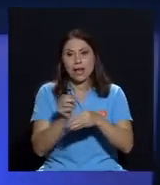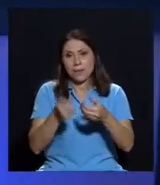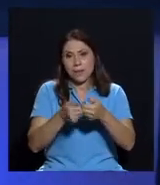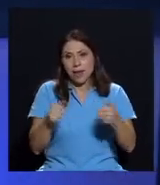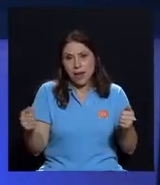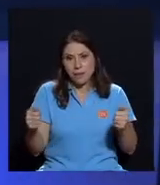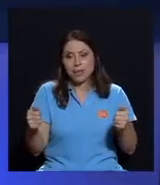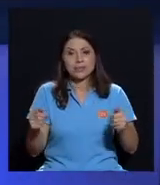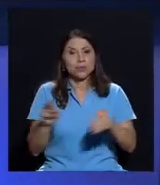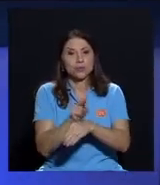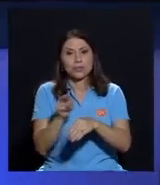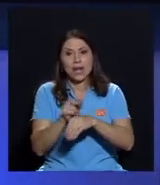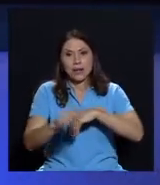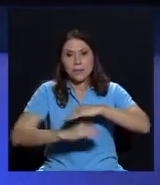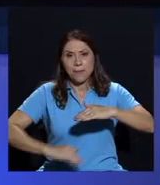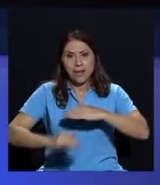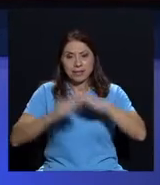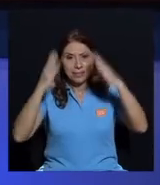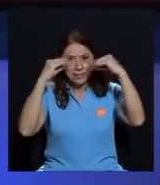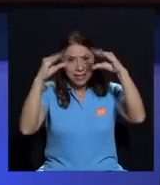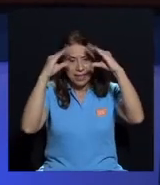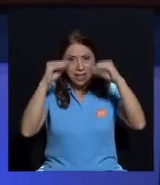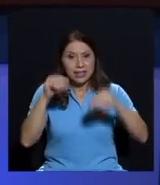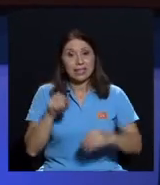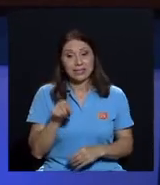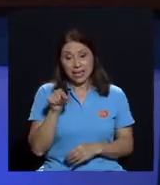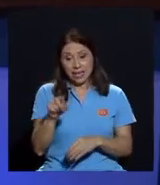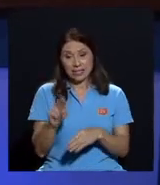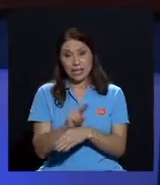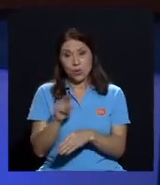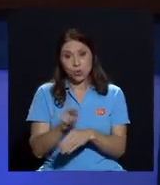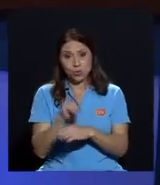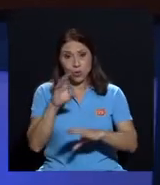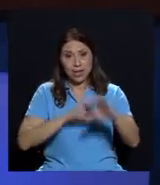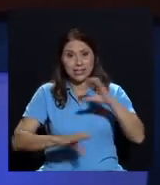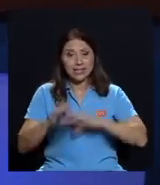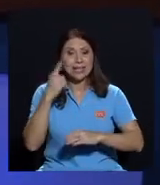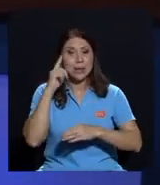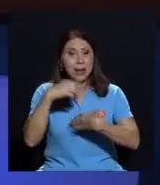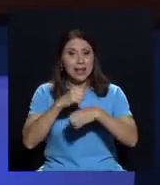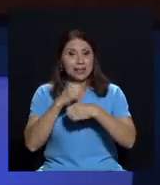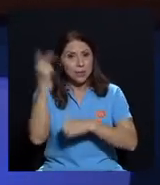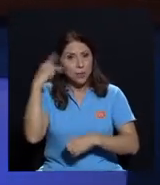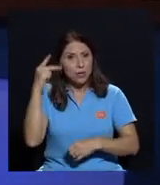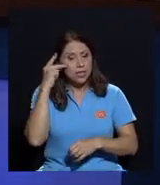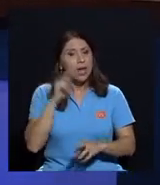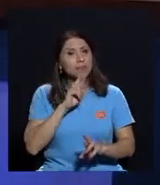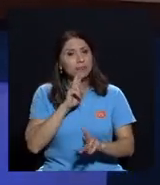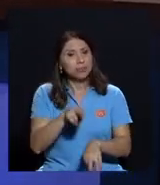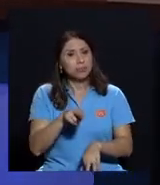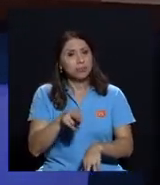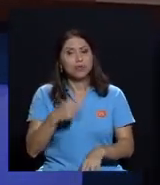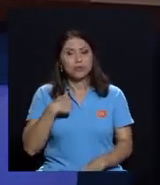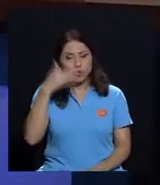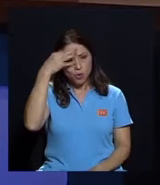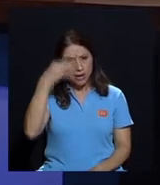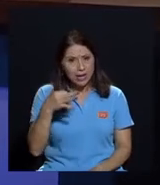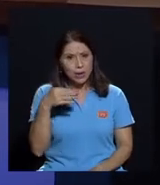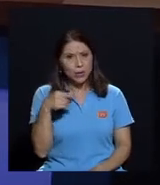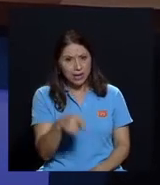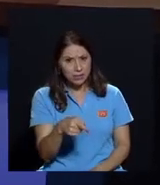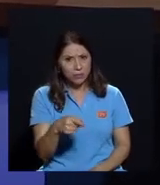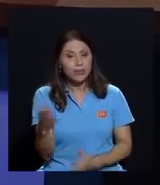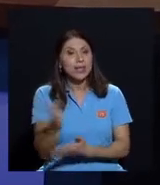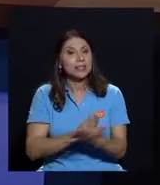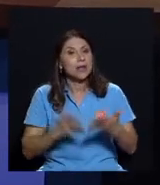eso ese uso de la ciencia para hacer política dio resultados en eso entonces creo profundamente en eso que es